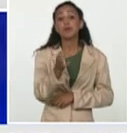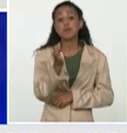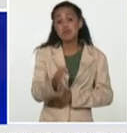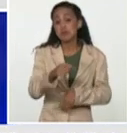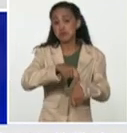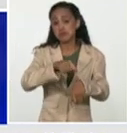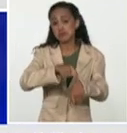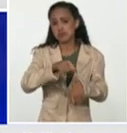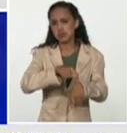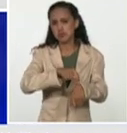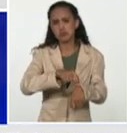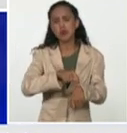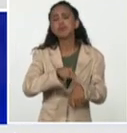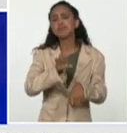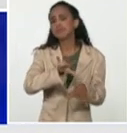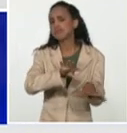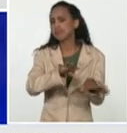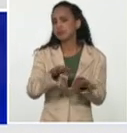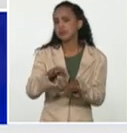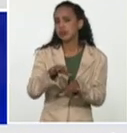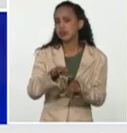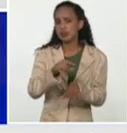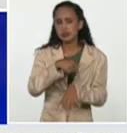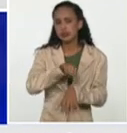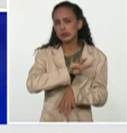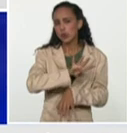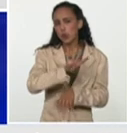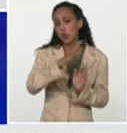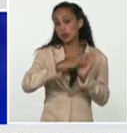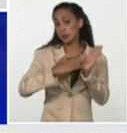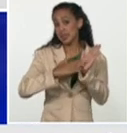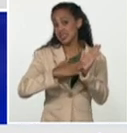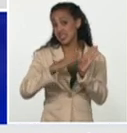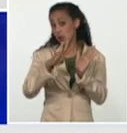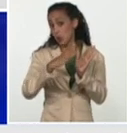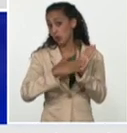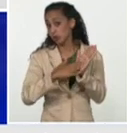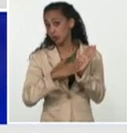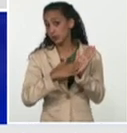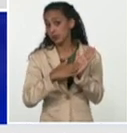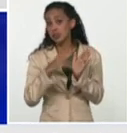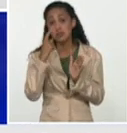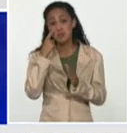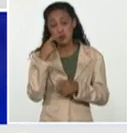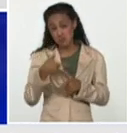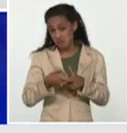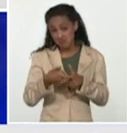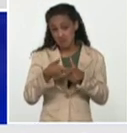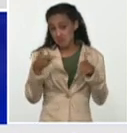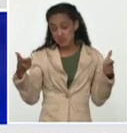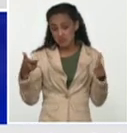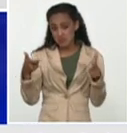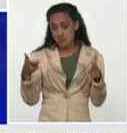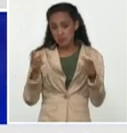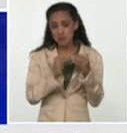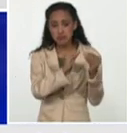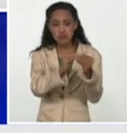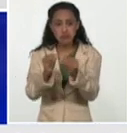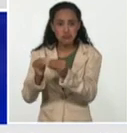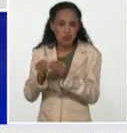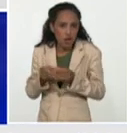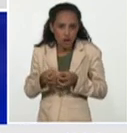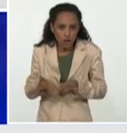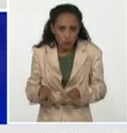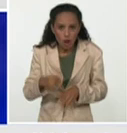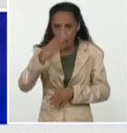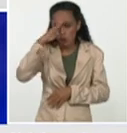no 15 días, hace casi ahorita 4 meses, lo que ha predominado es la transmisión autóctona